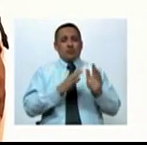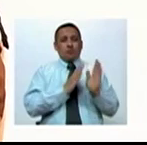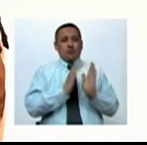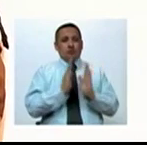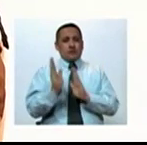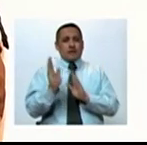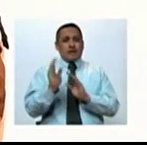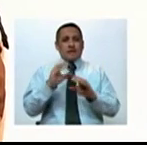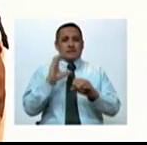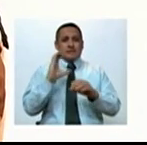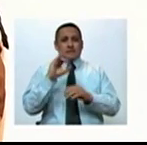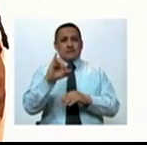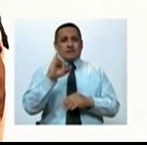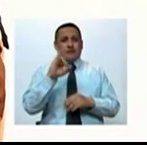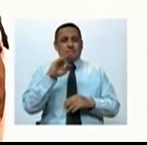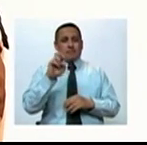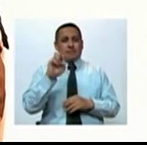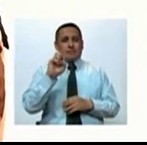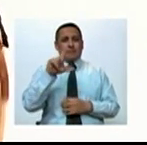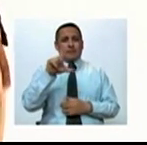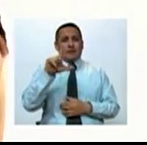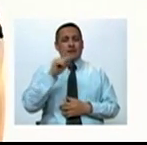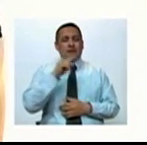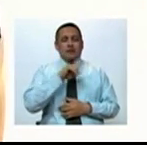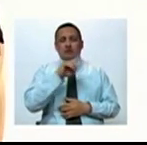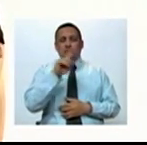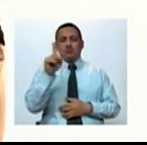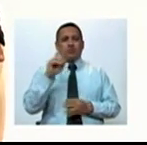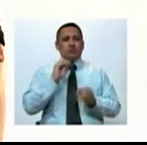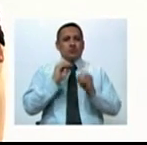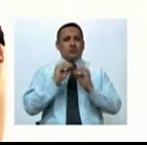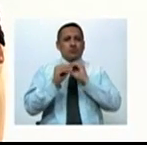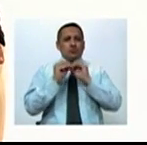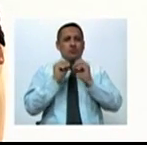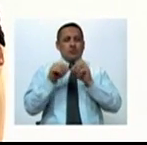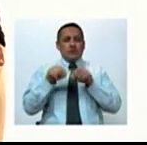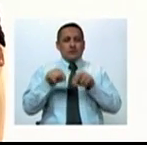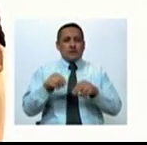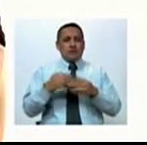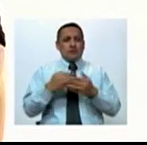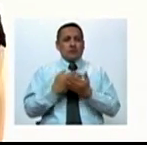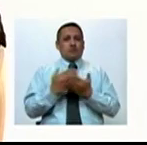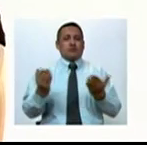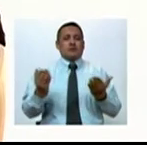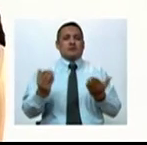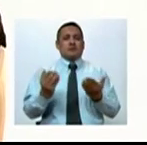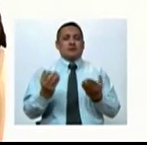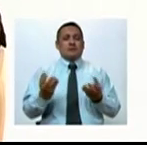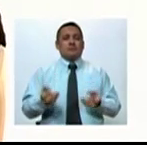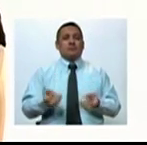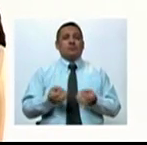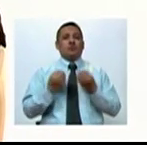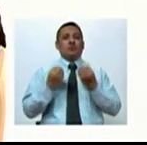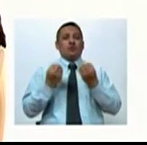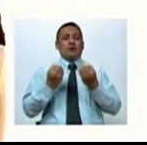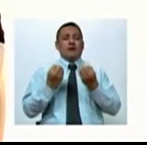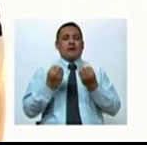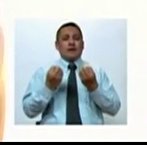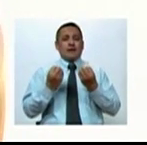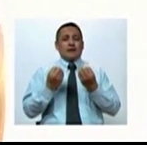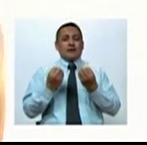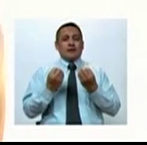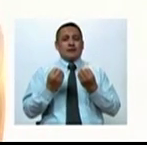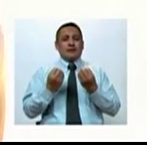Código Procesal Civil no es aplicable al caso. ¿Por